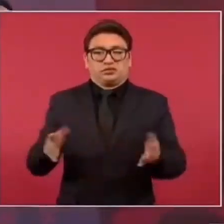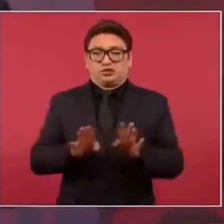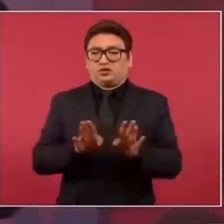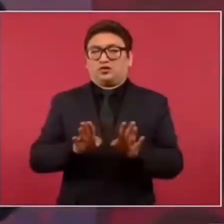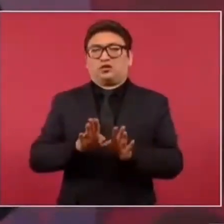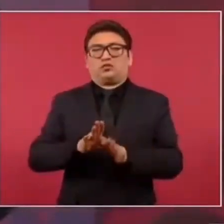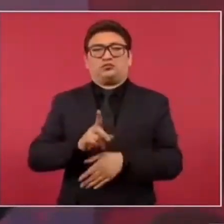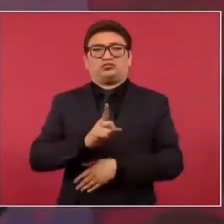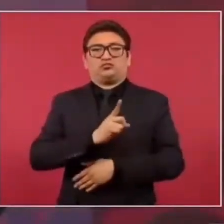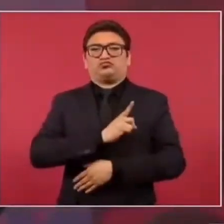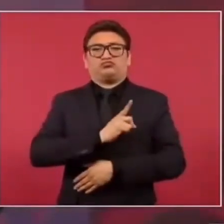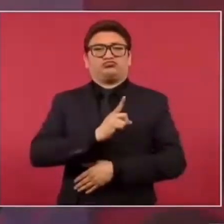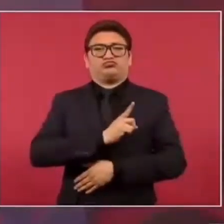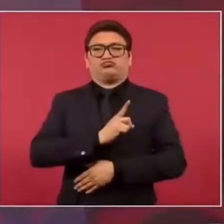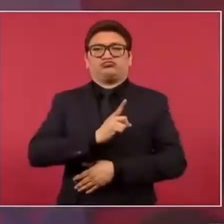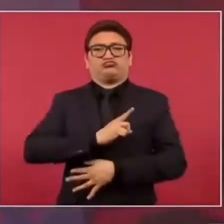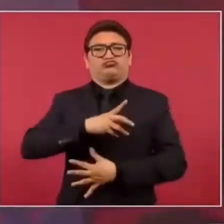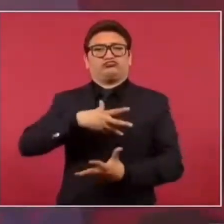autosuficientes